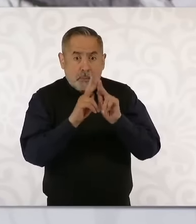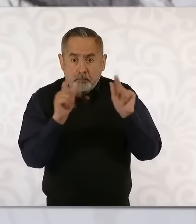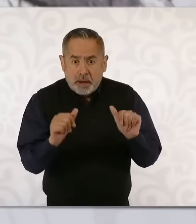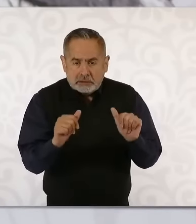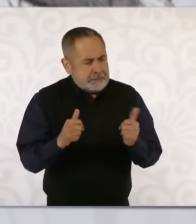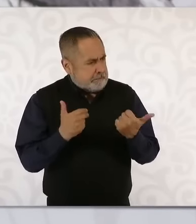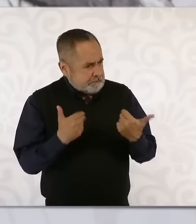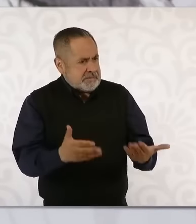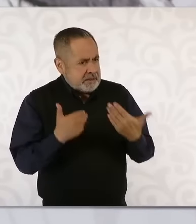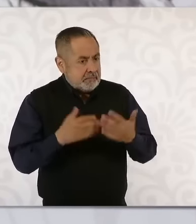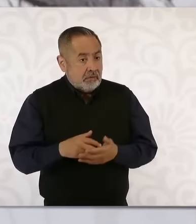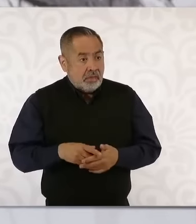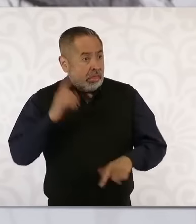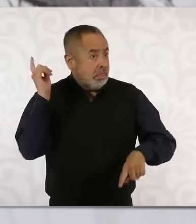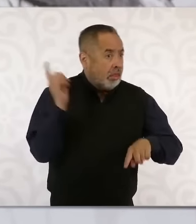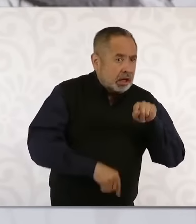Jamás.